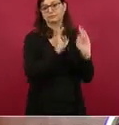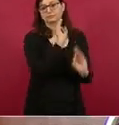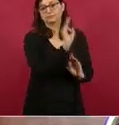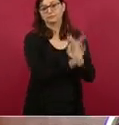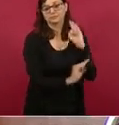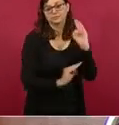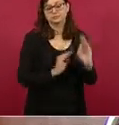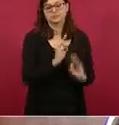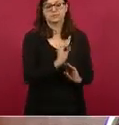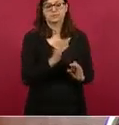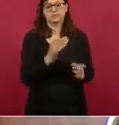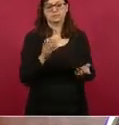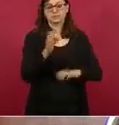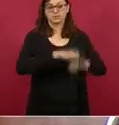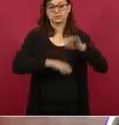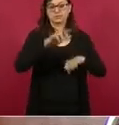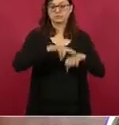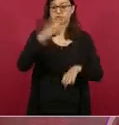alinearse.